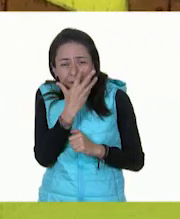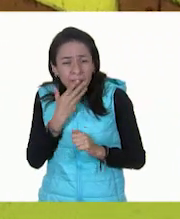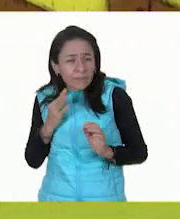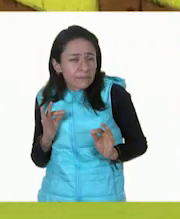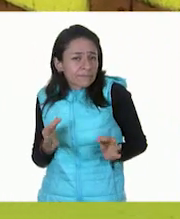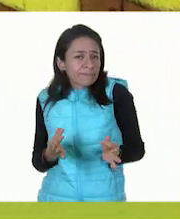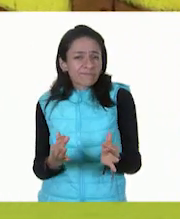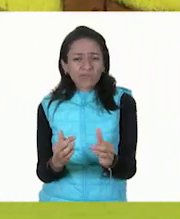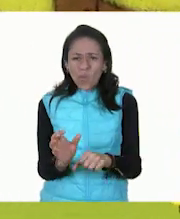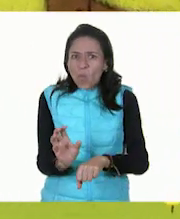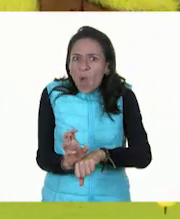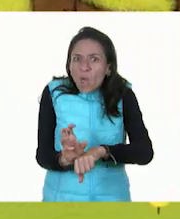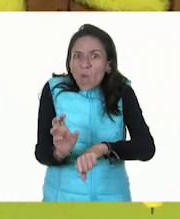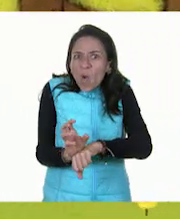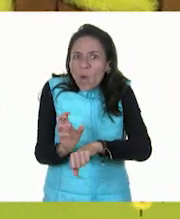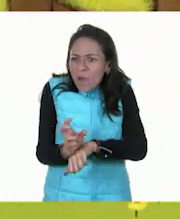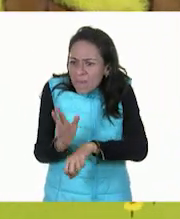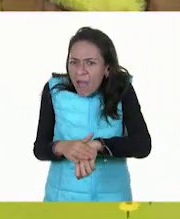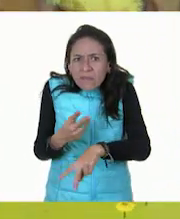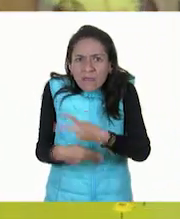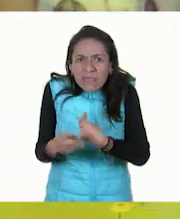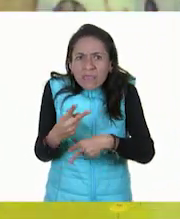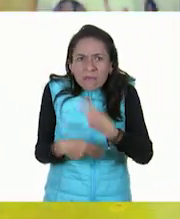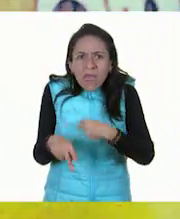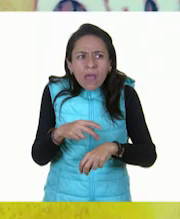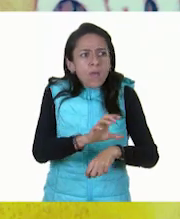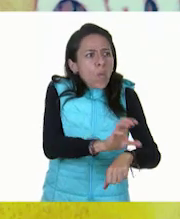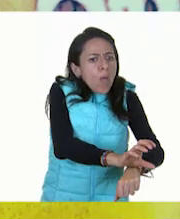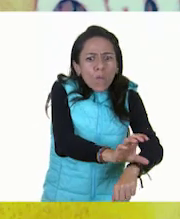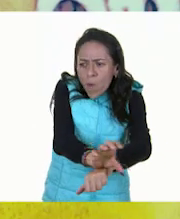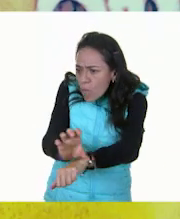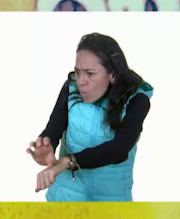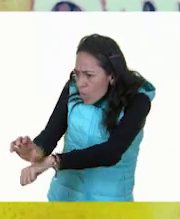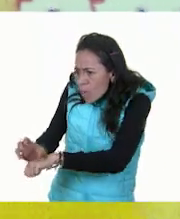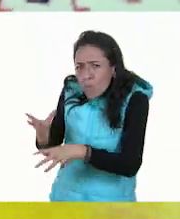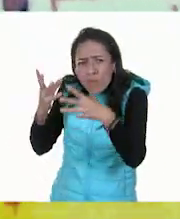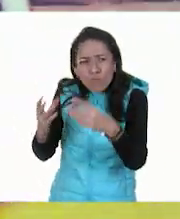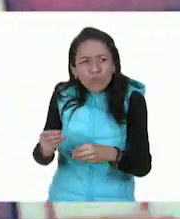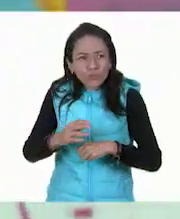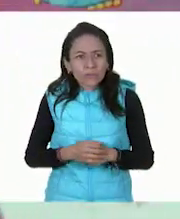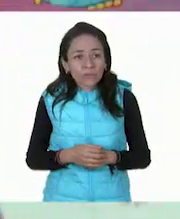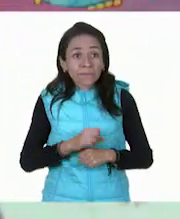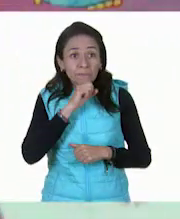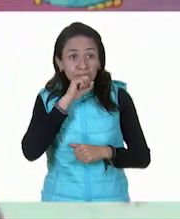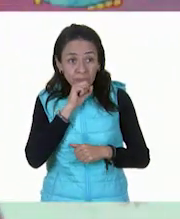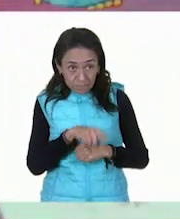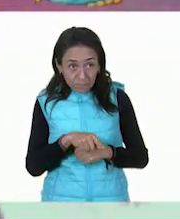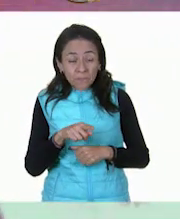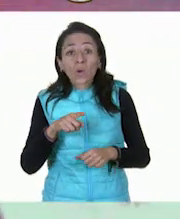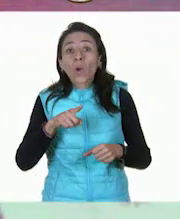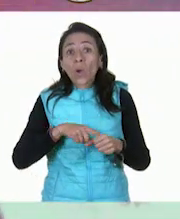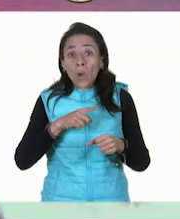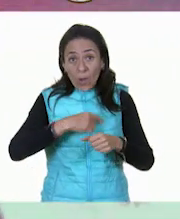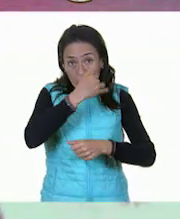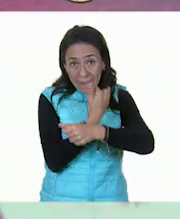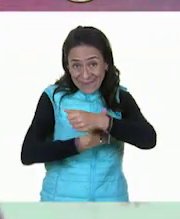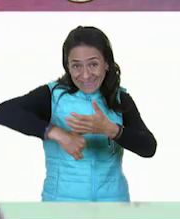montones y por todos los rincones. Pone la gallina gris en la iglesia de San Luis.